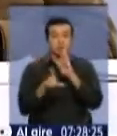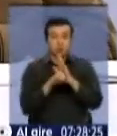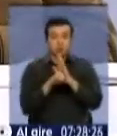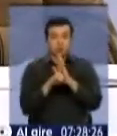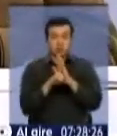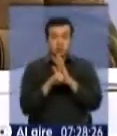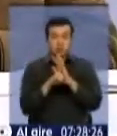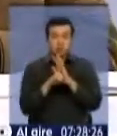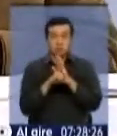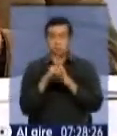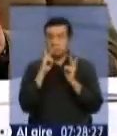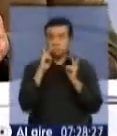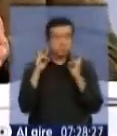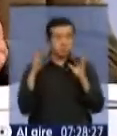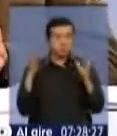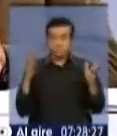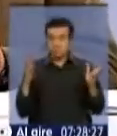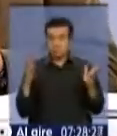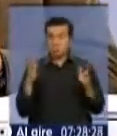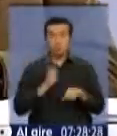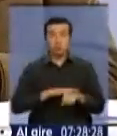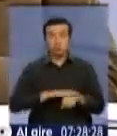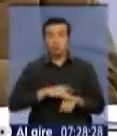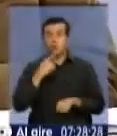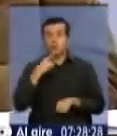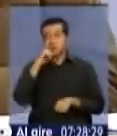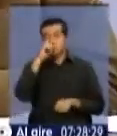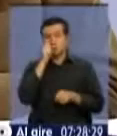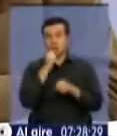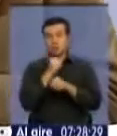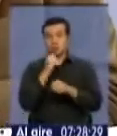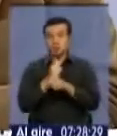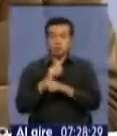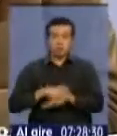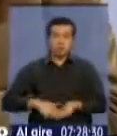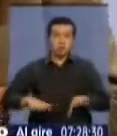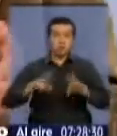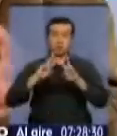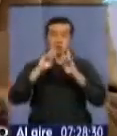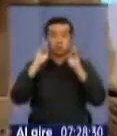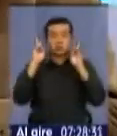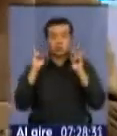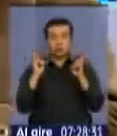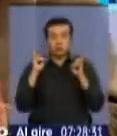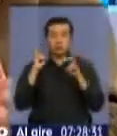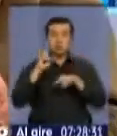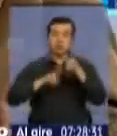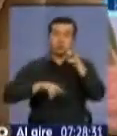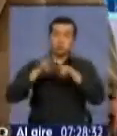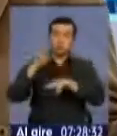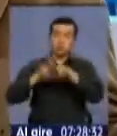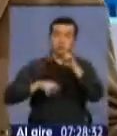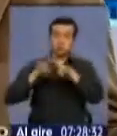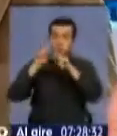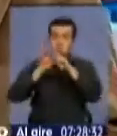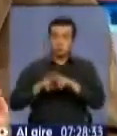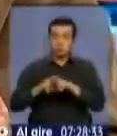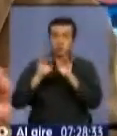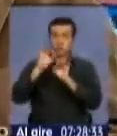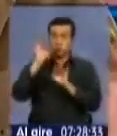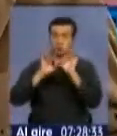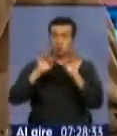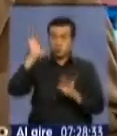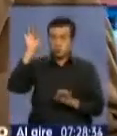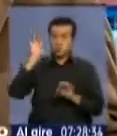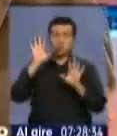se ha visto efectos, que se le culpa por el desempleo en la parte de construcción. Cuando uno se revisa las estadísticas